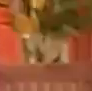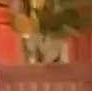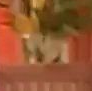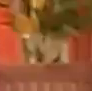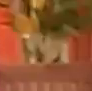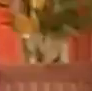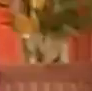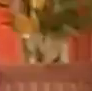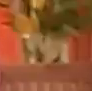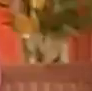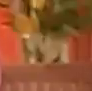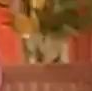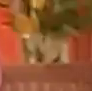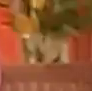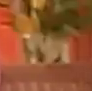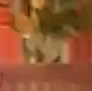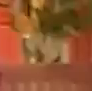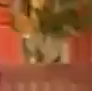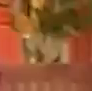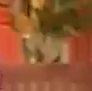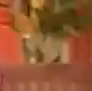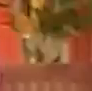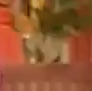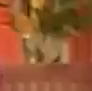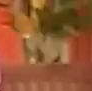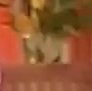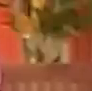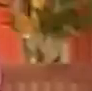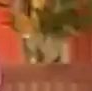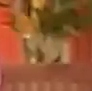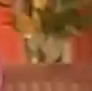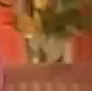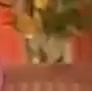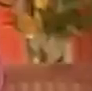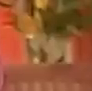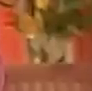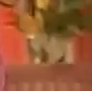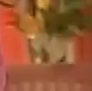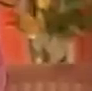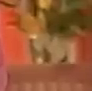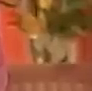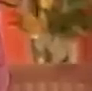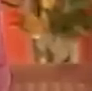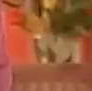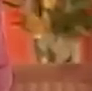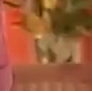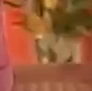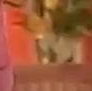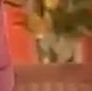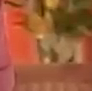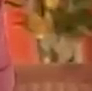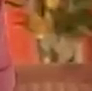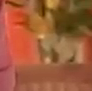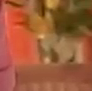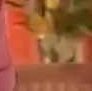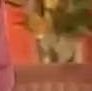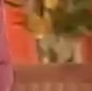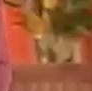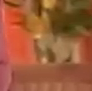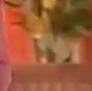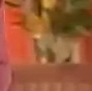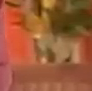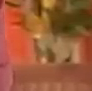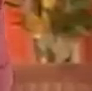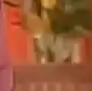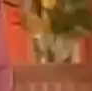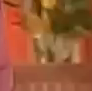reunión de los lunes. Una reunión del Buró Político Ampliado de la Revolución